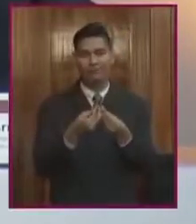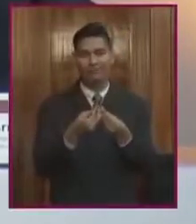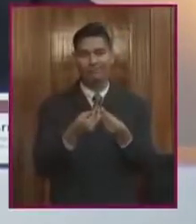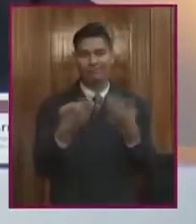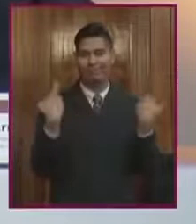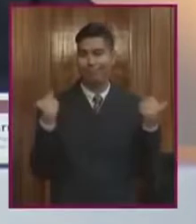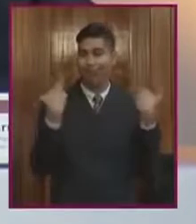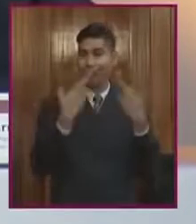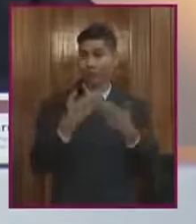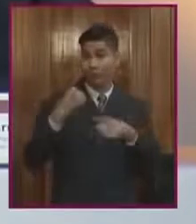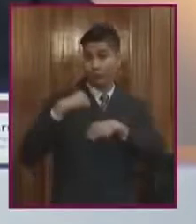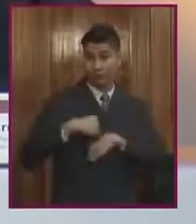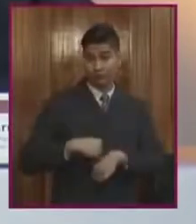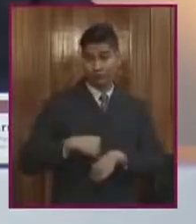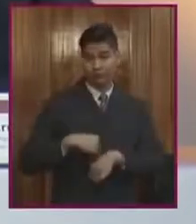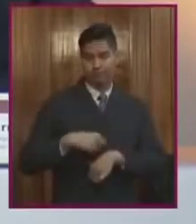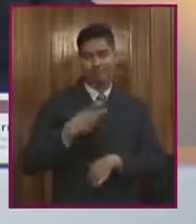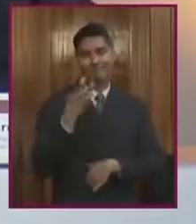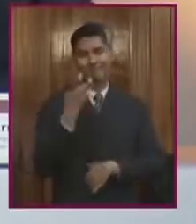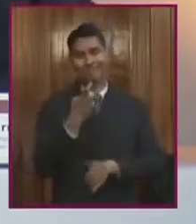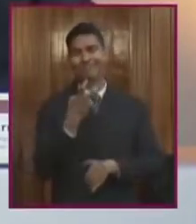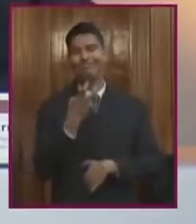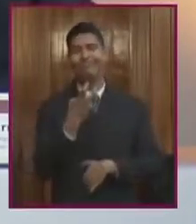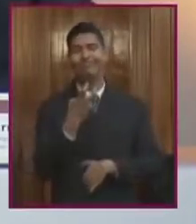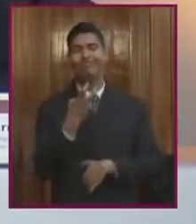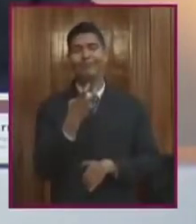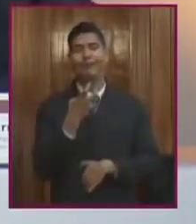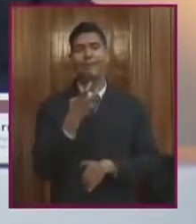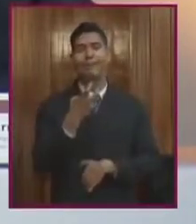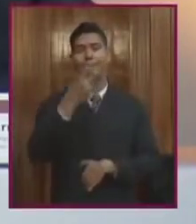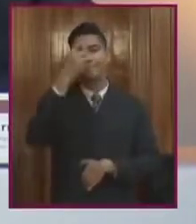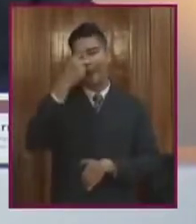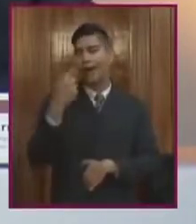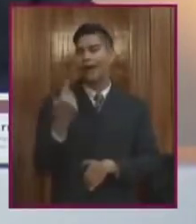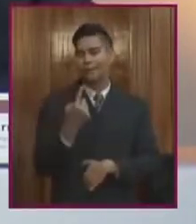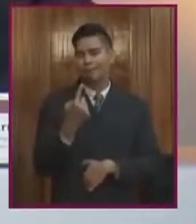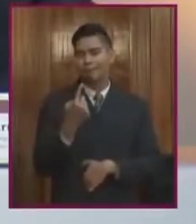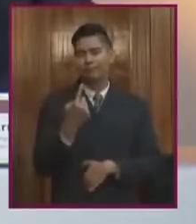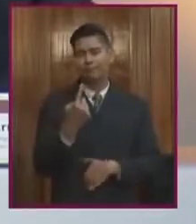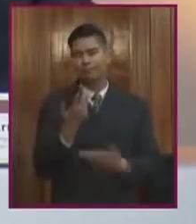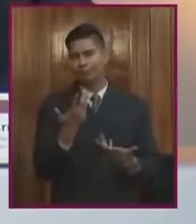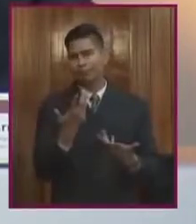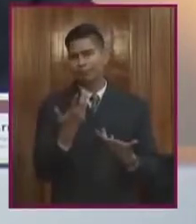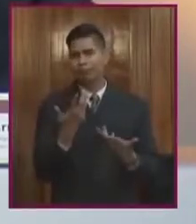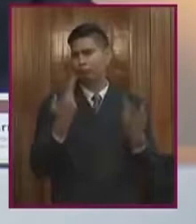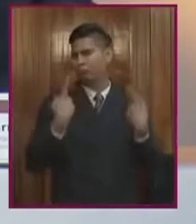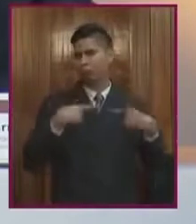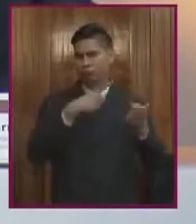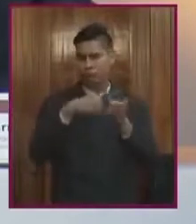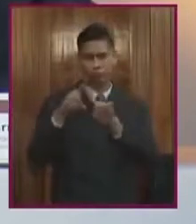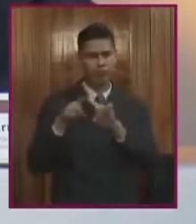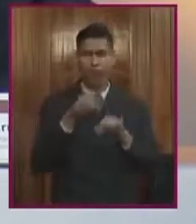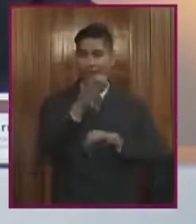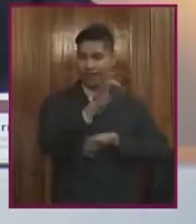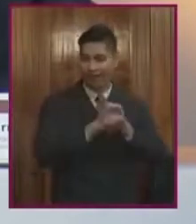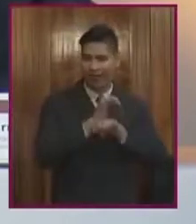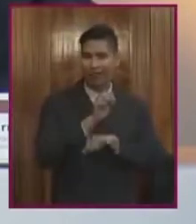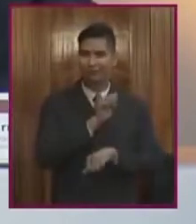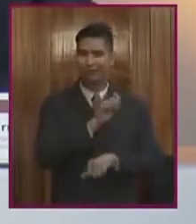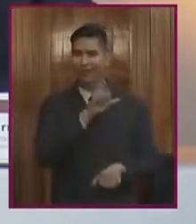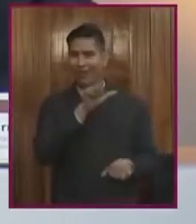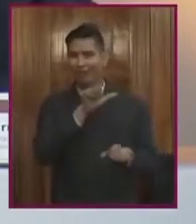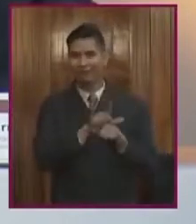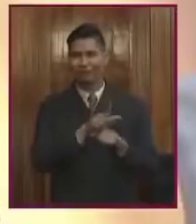educativas nacionales y locales, así como entre investigadores y especialistas, con el fin de